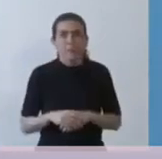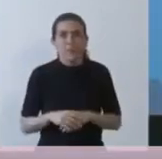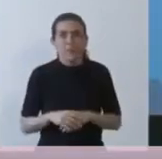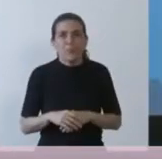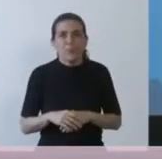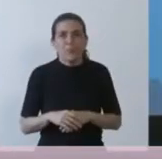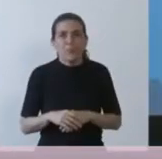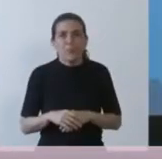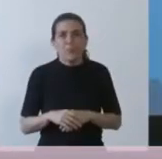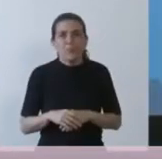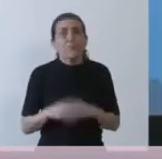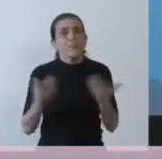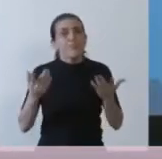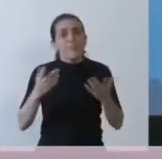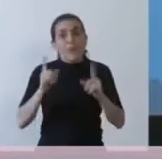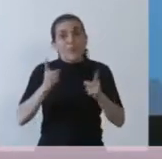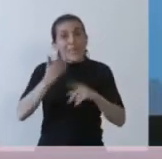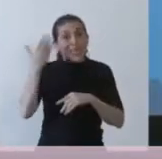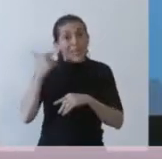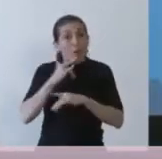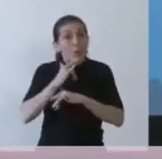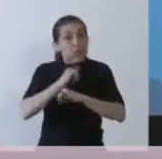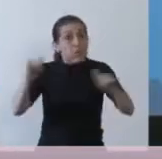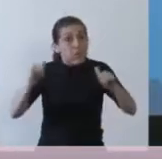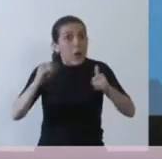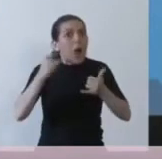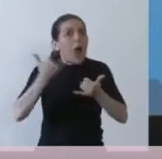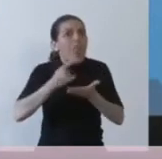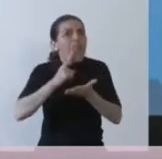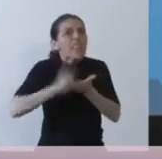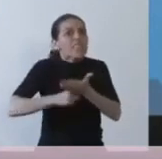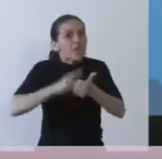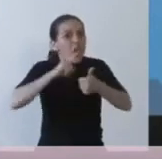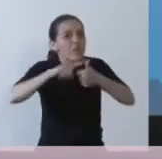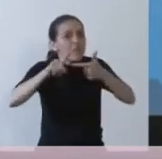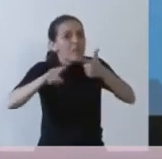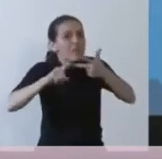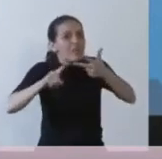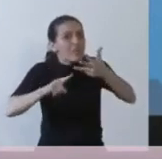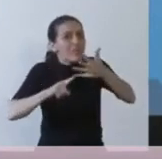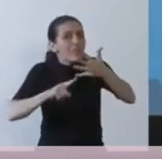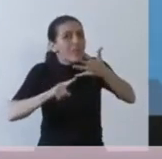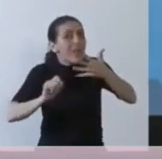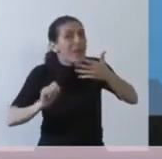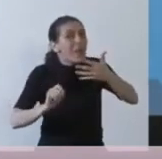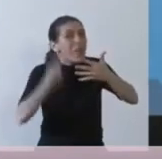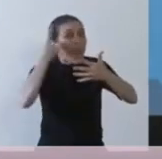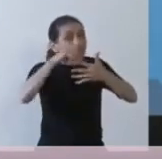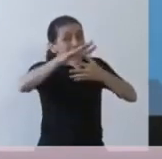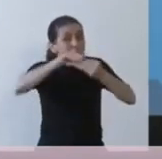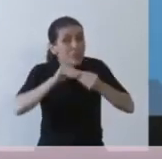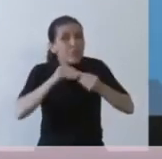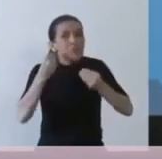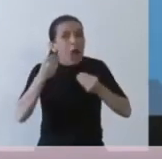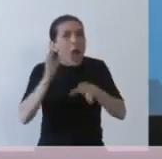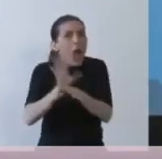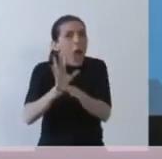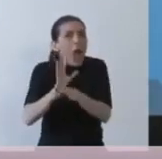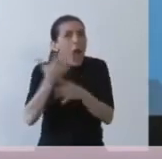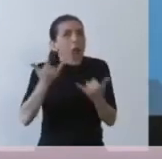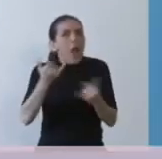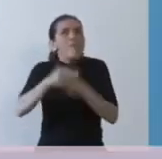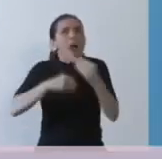abastecimiento lo que anunciamos aquí es un conjunto de medidas eh primero que buscan a asegurar el ingreso de las familias y cuidar